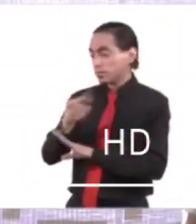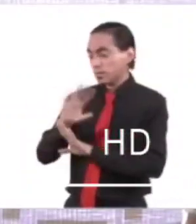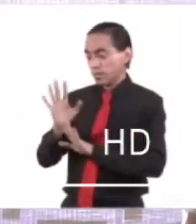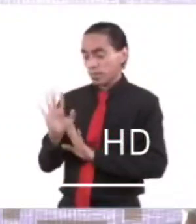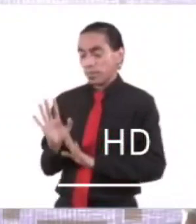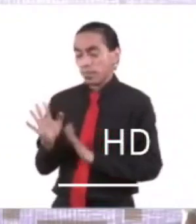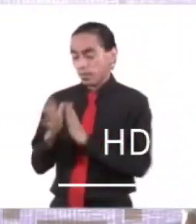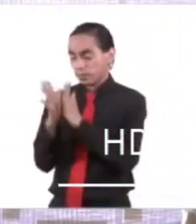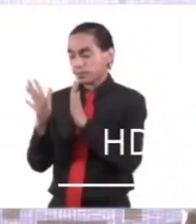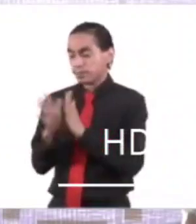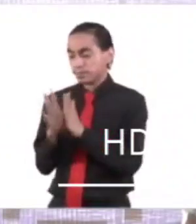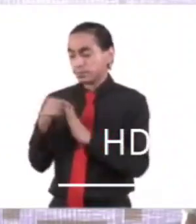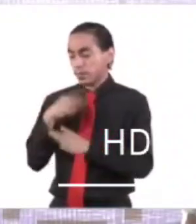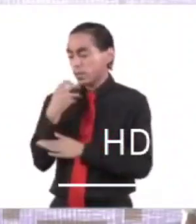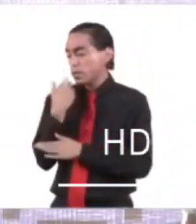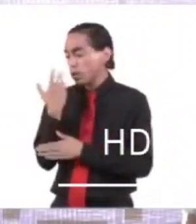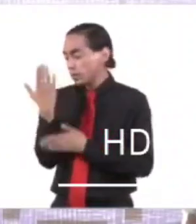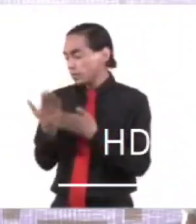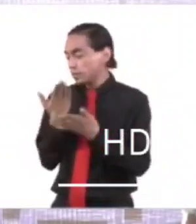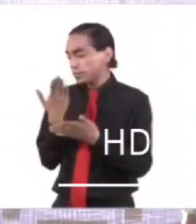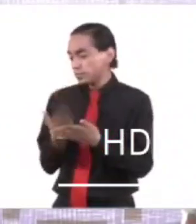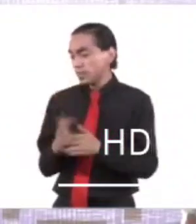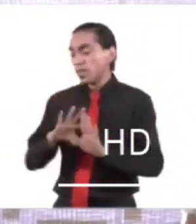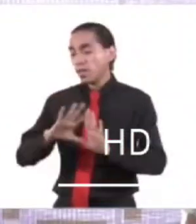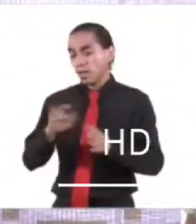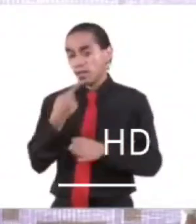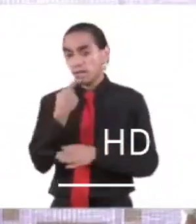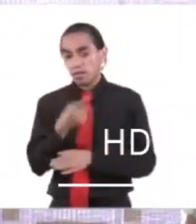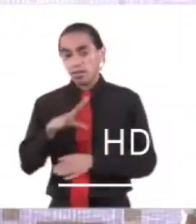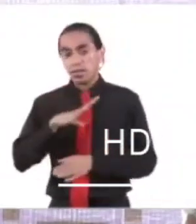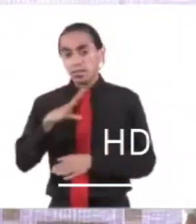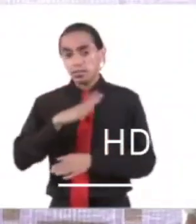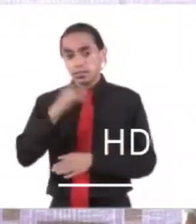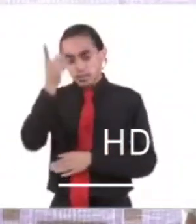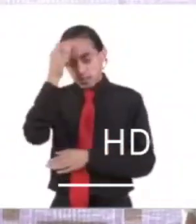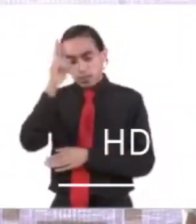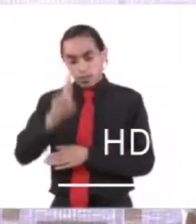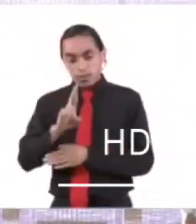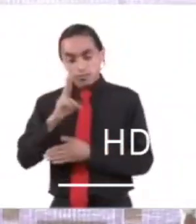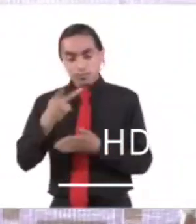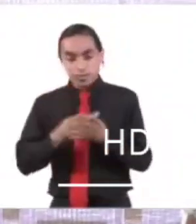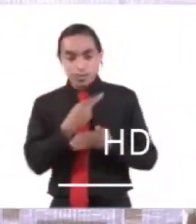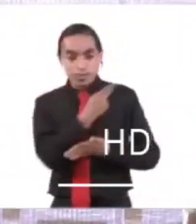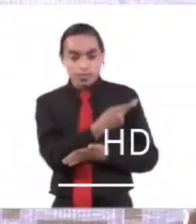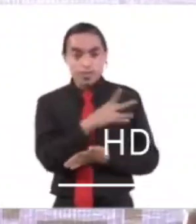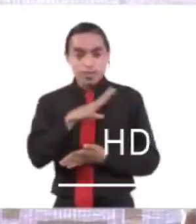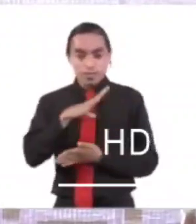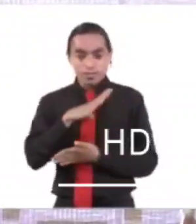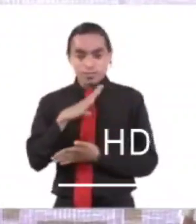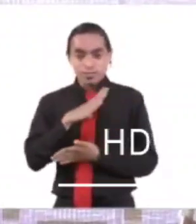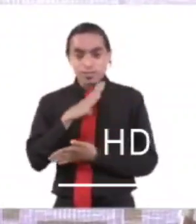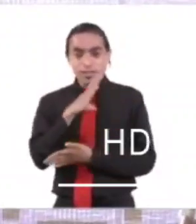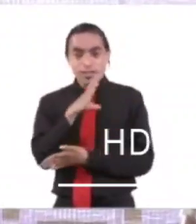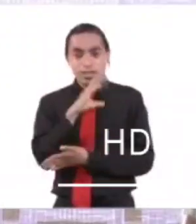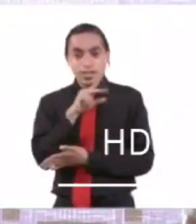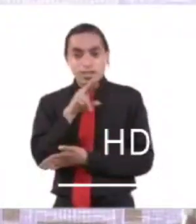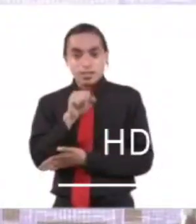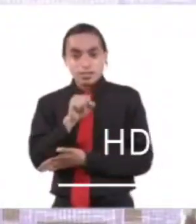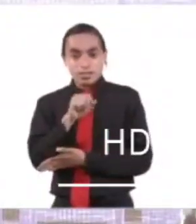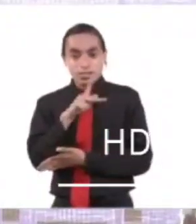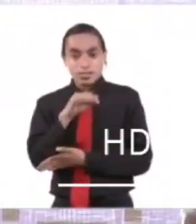le otorgarían el doctorado honoris causas perdidas. En su discurso